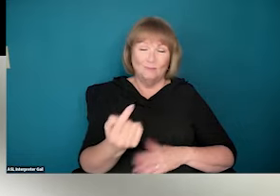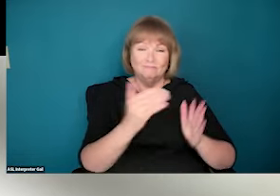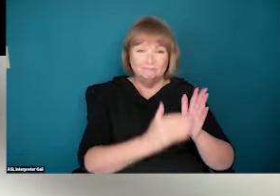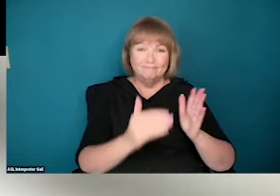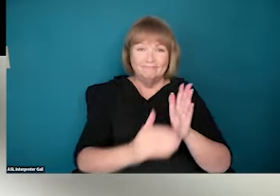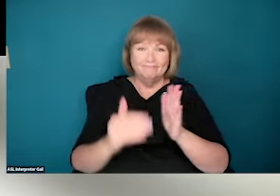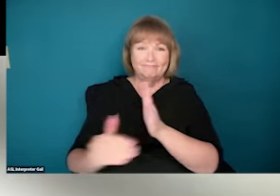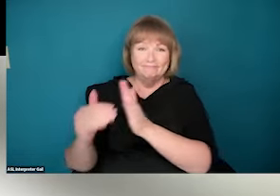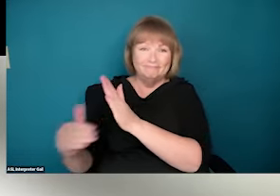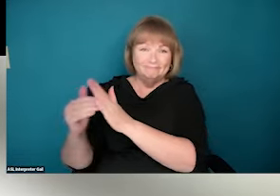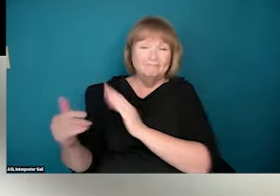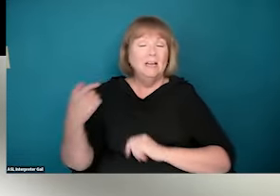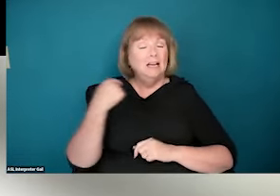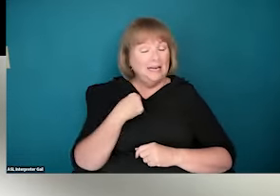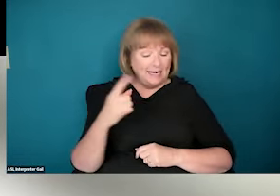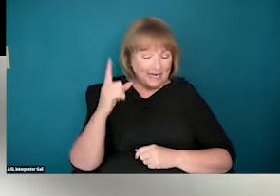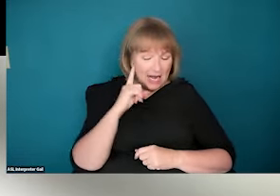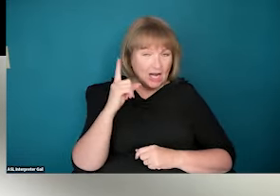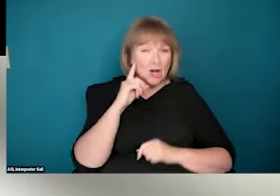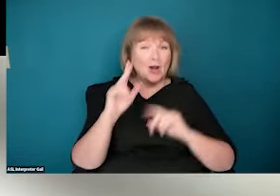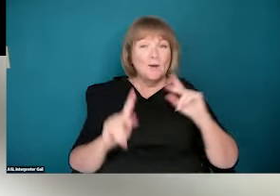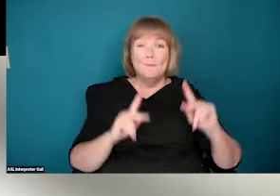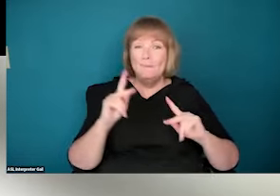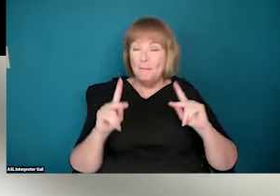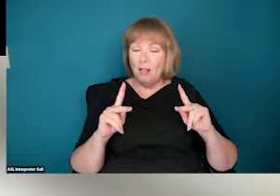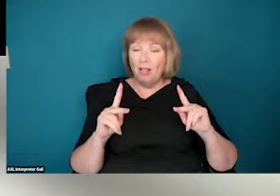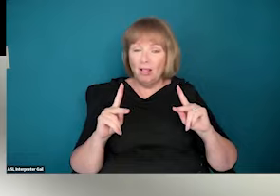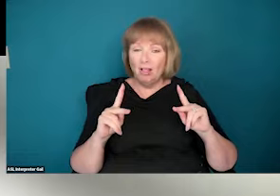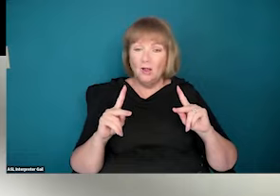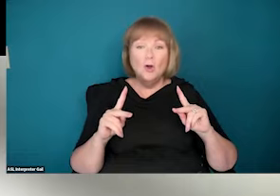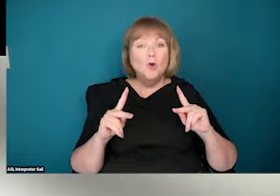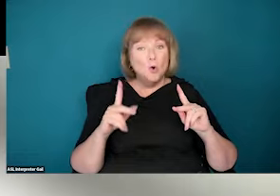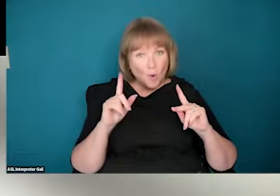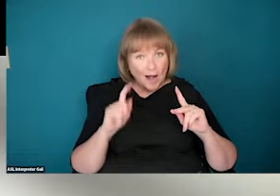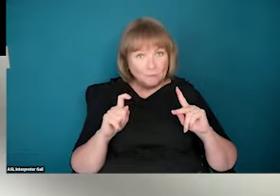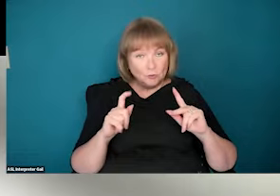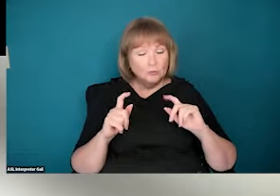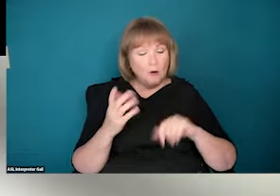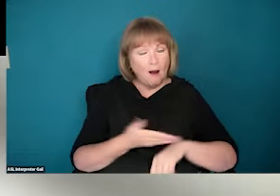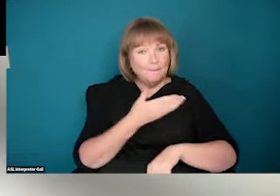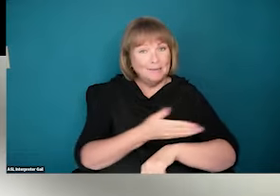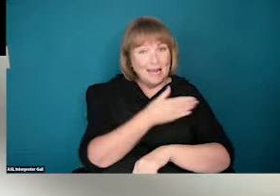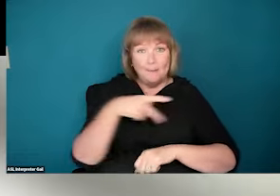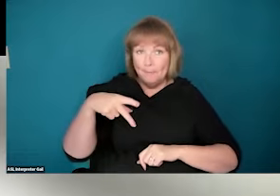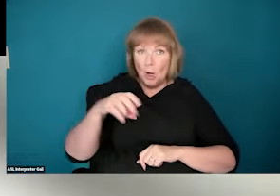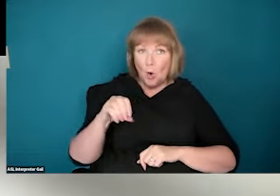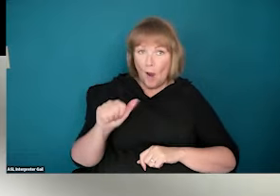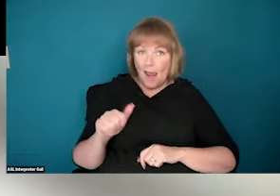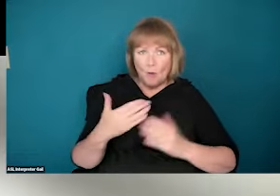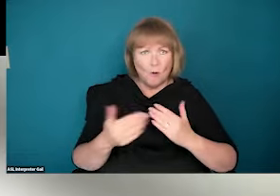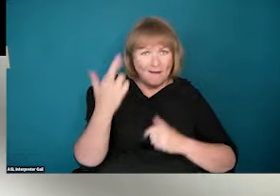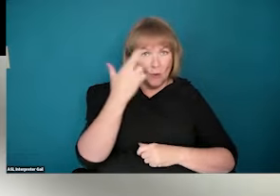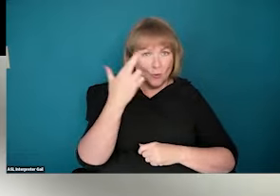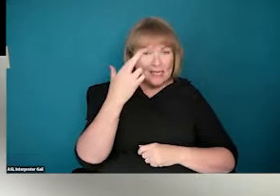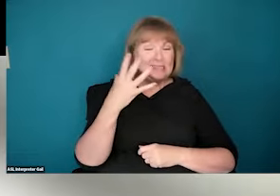significan. Pero yo les digo que en esta frustración usted no está solo. Hay muchos reportes de individuos que tratan de